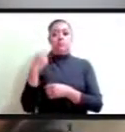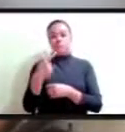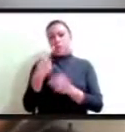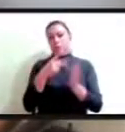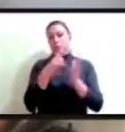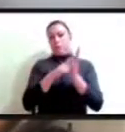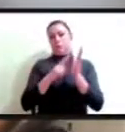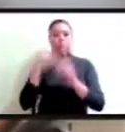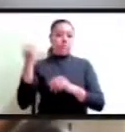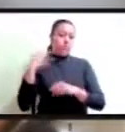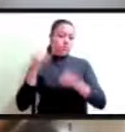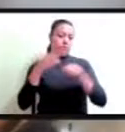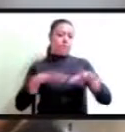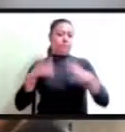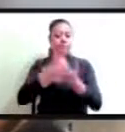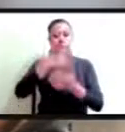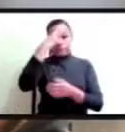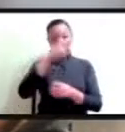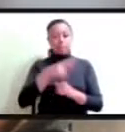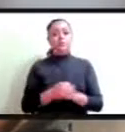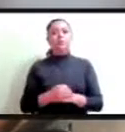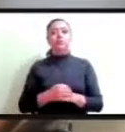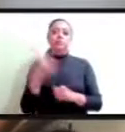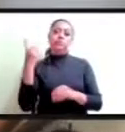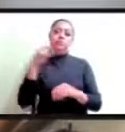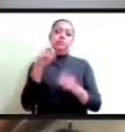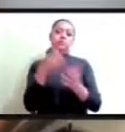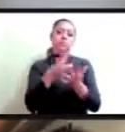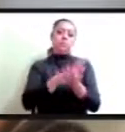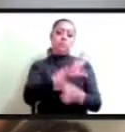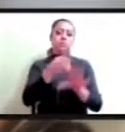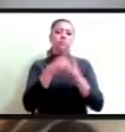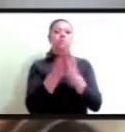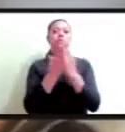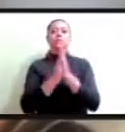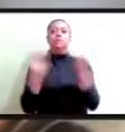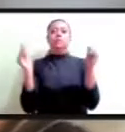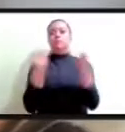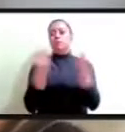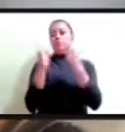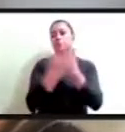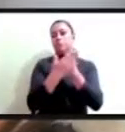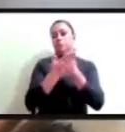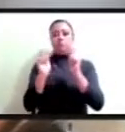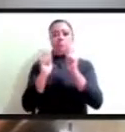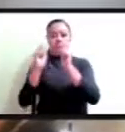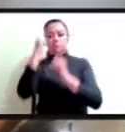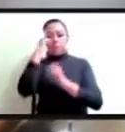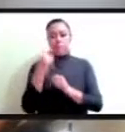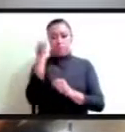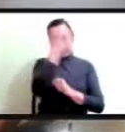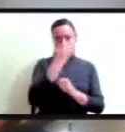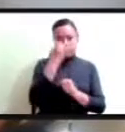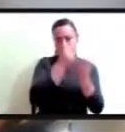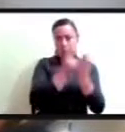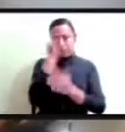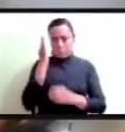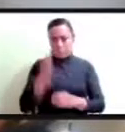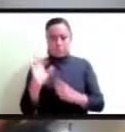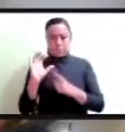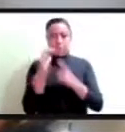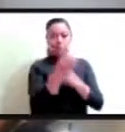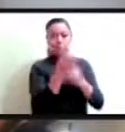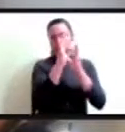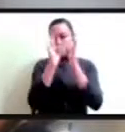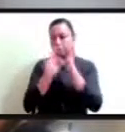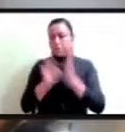de la Ciudad de México, se instruye su inserción íntegra en el diario Los Debates y se turnará para su análisis y dictamen a la Comisión de Puntos Constitucionales